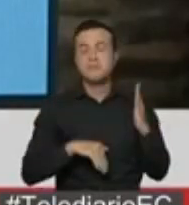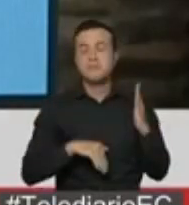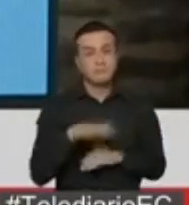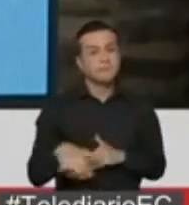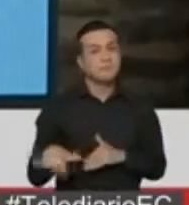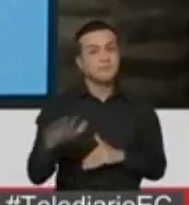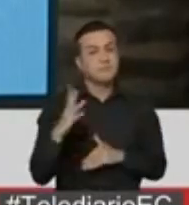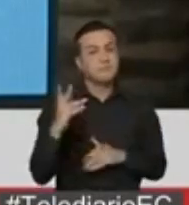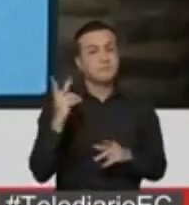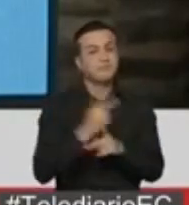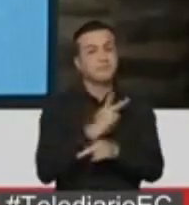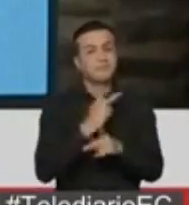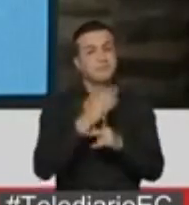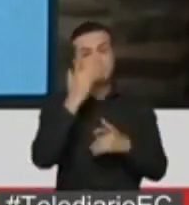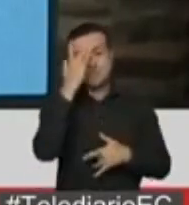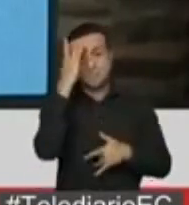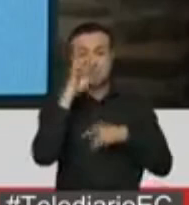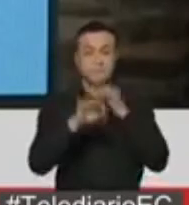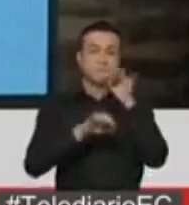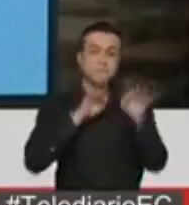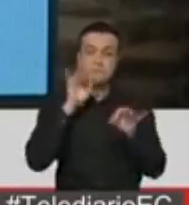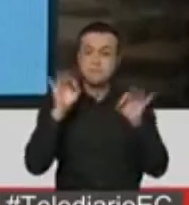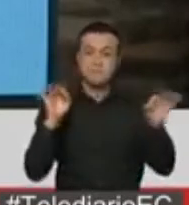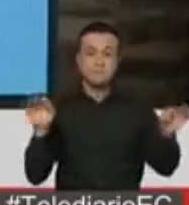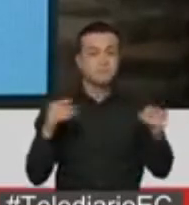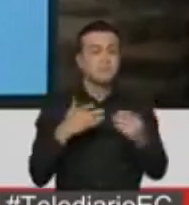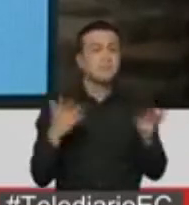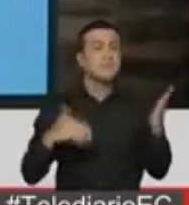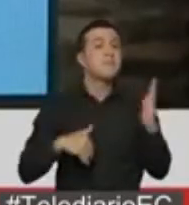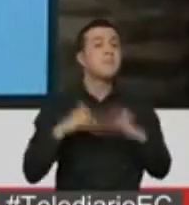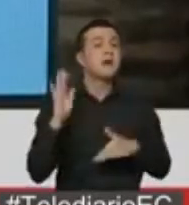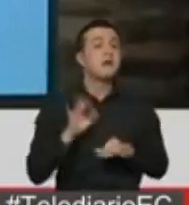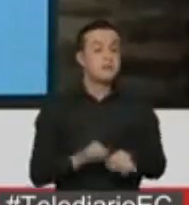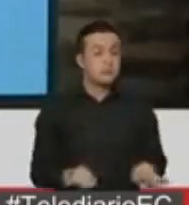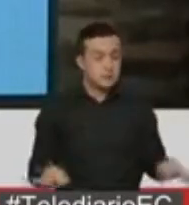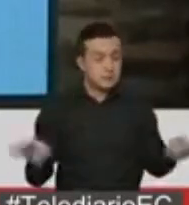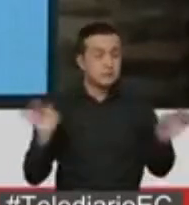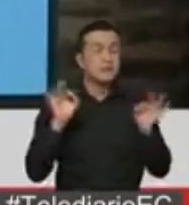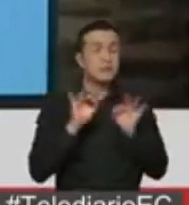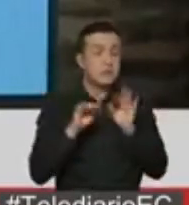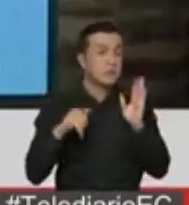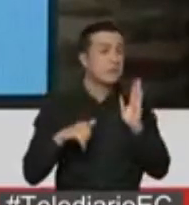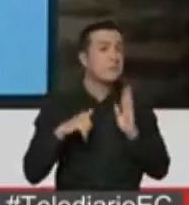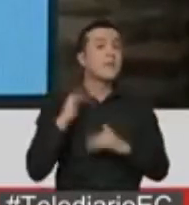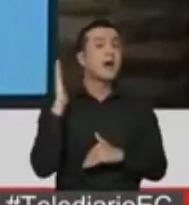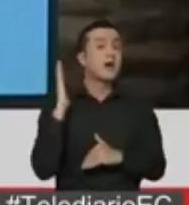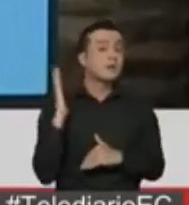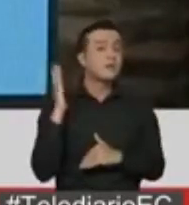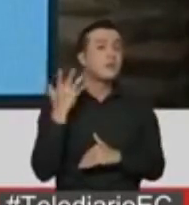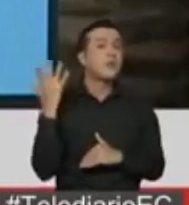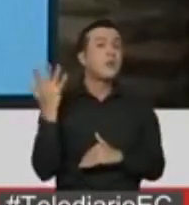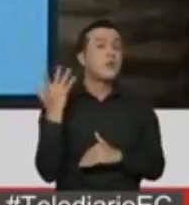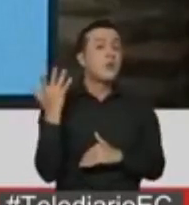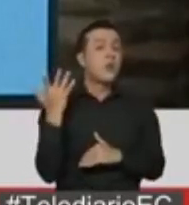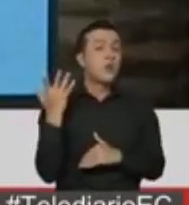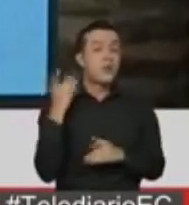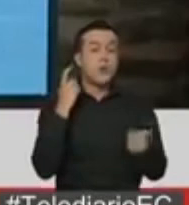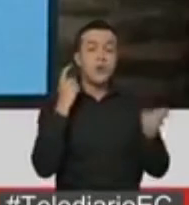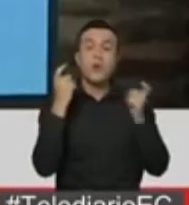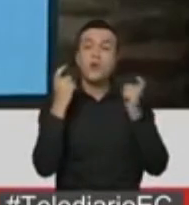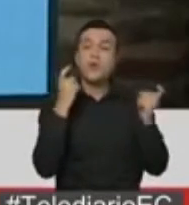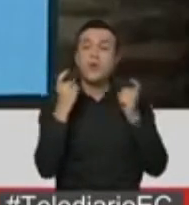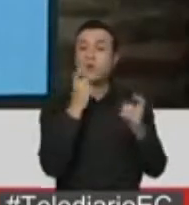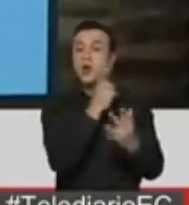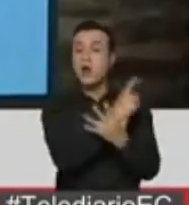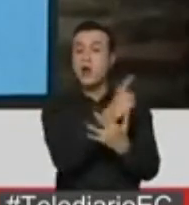por estos contagios. Pero más importante que eso, más importante que cualquier control, es el control que debe hacer cada